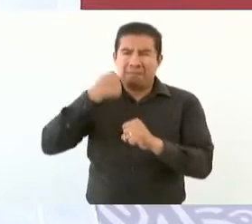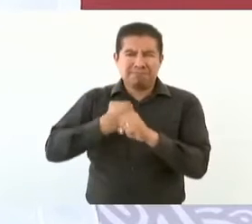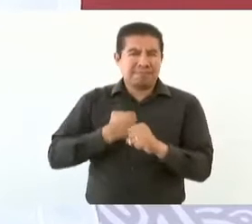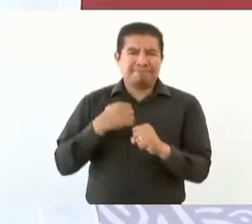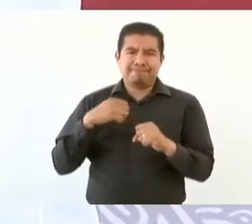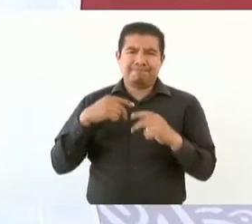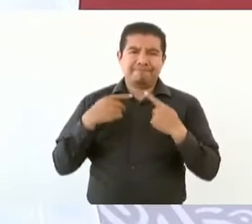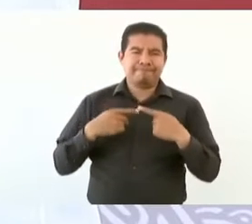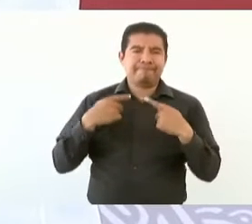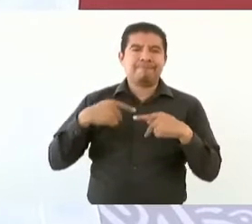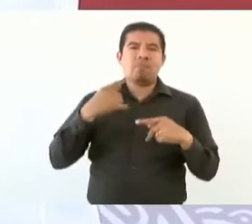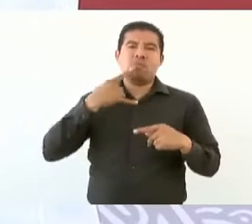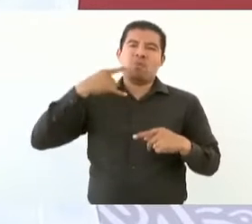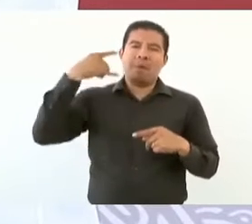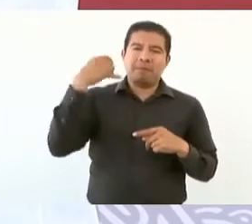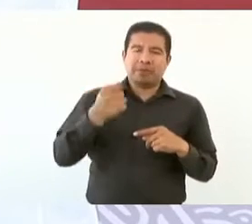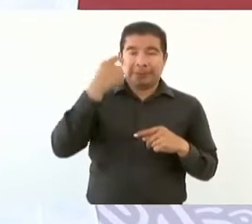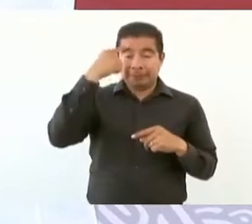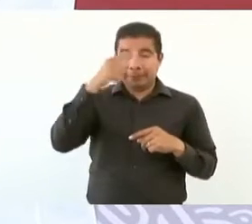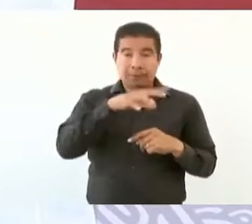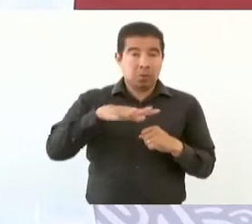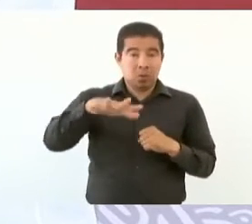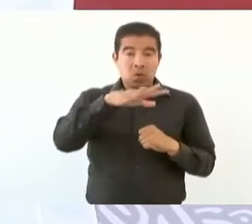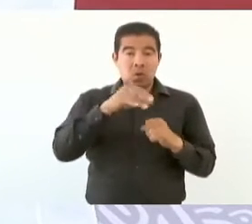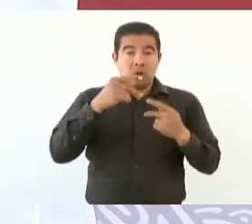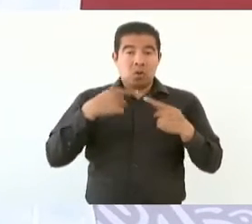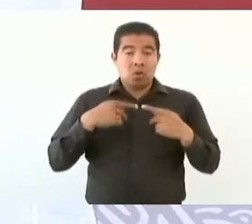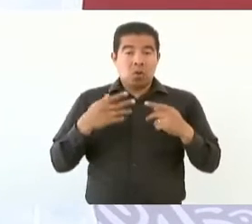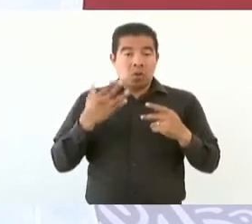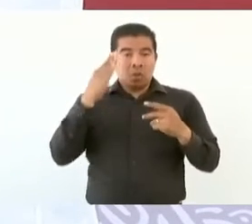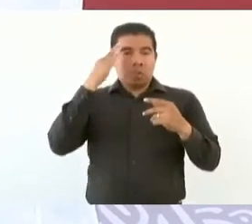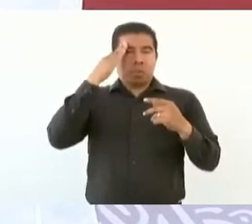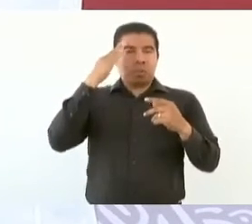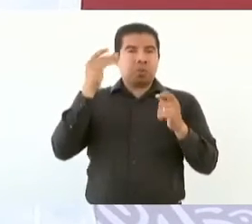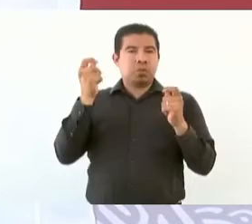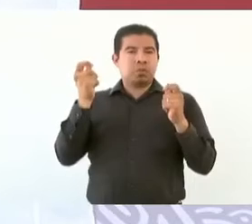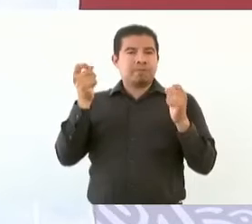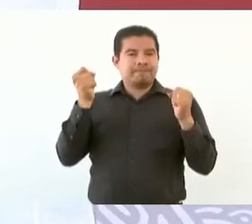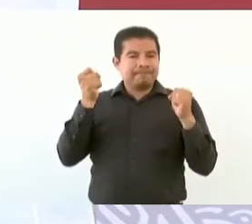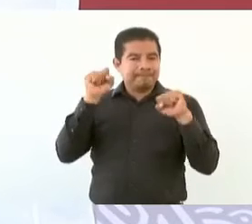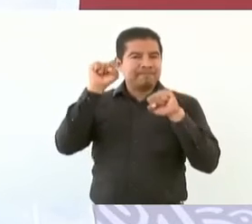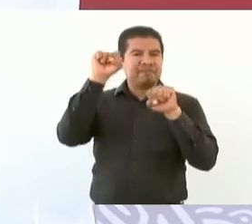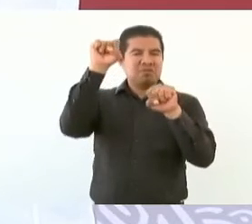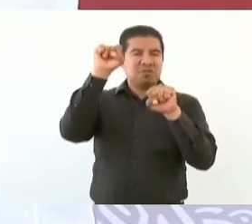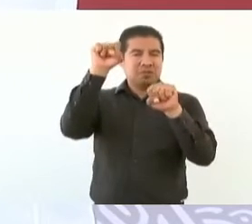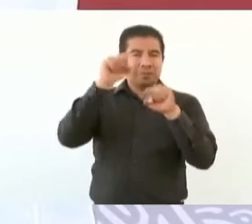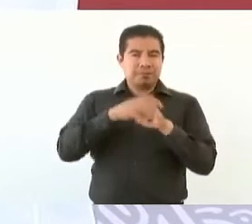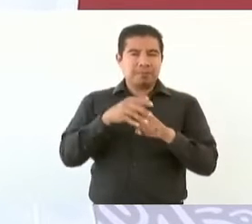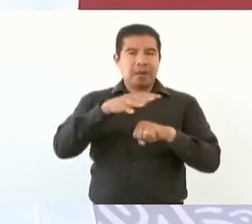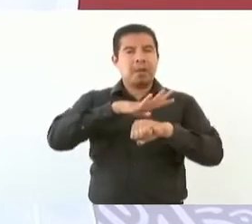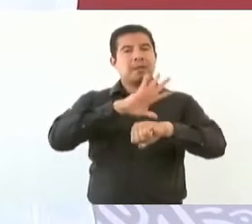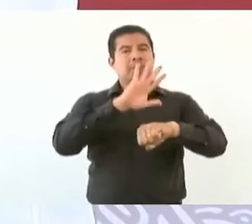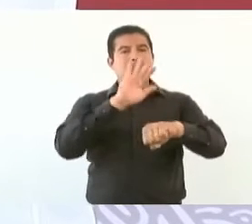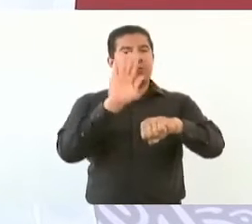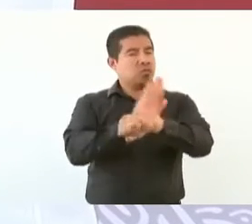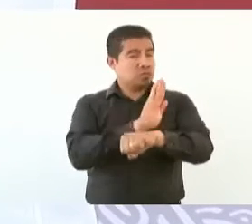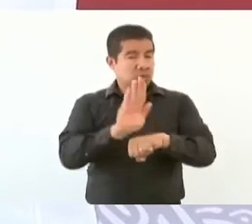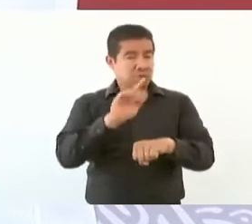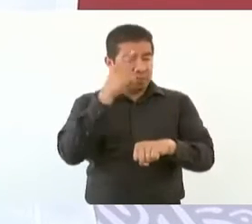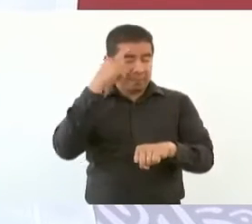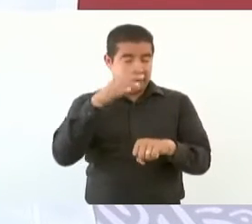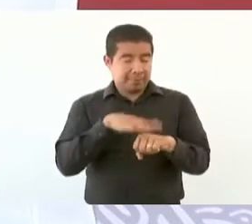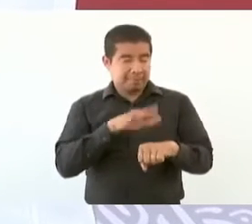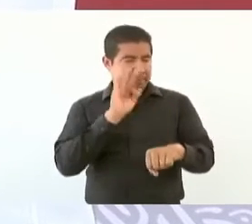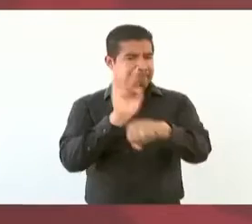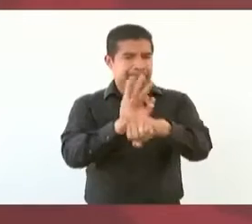de muchos buenos dirigentes que defienden los